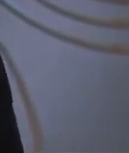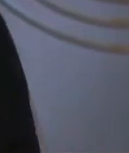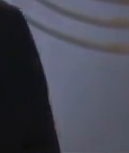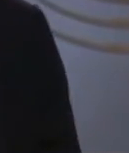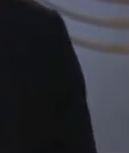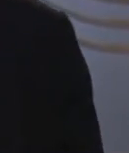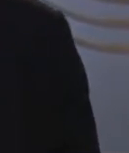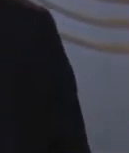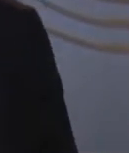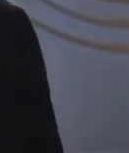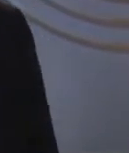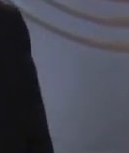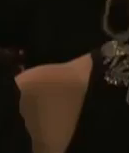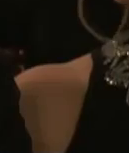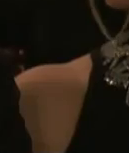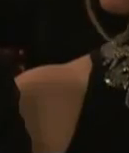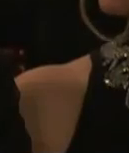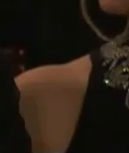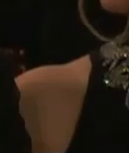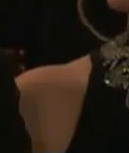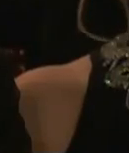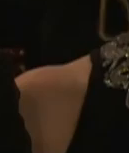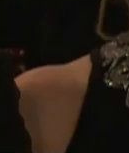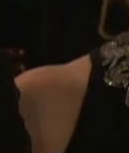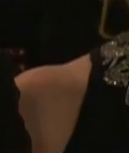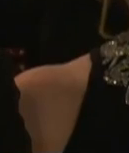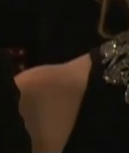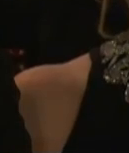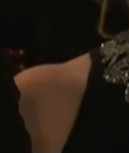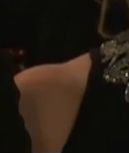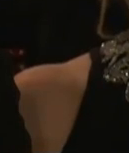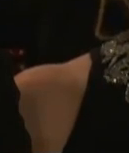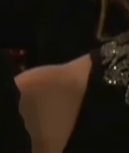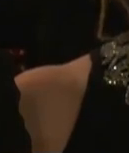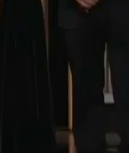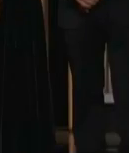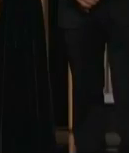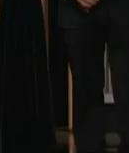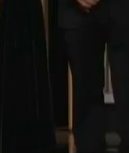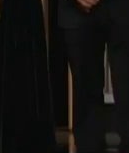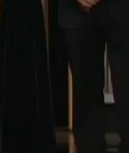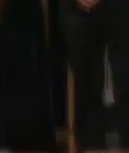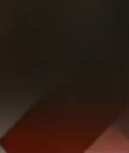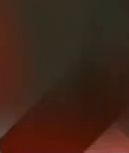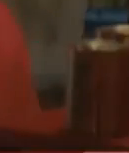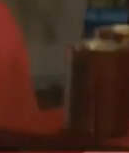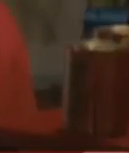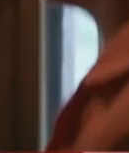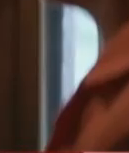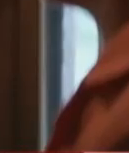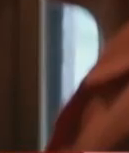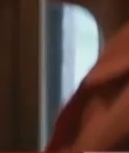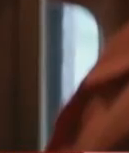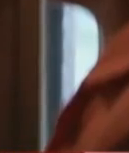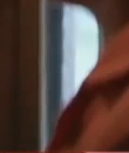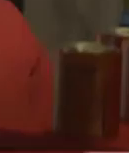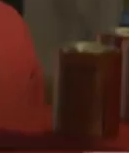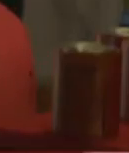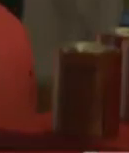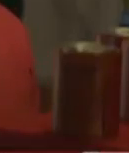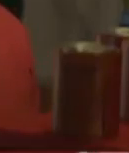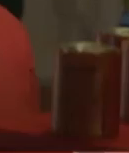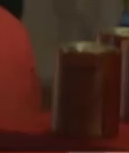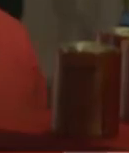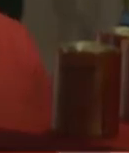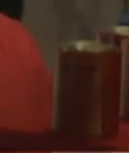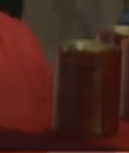un pacto con un demonio, al que le damos 3 años de nuestra vida por un registro fílmico. En la 75 entrega de